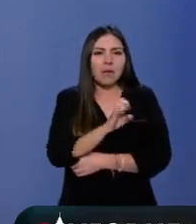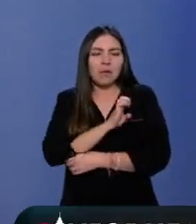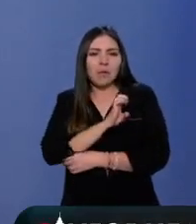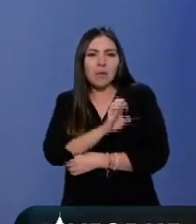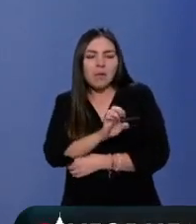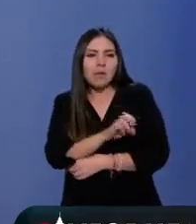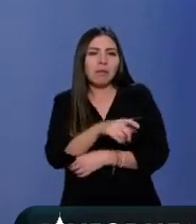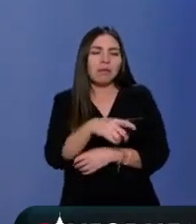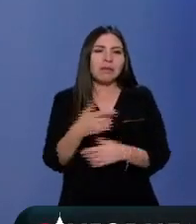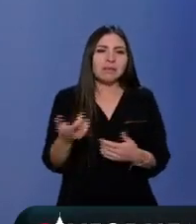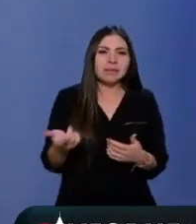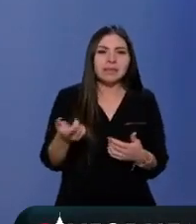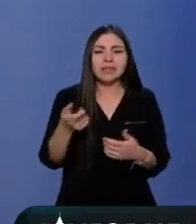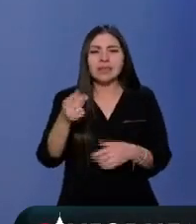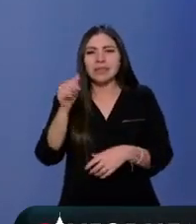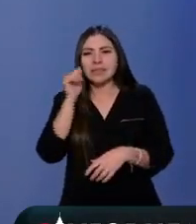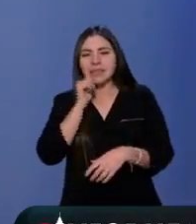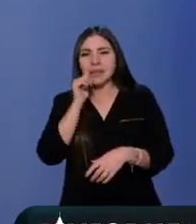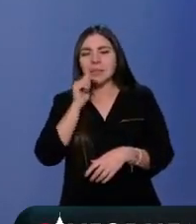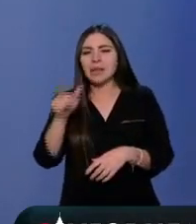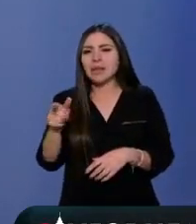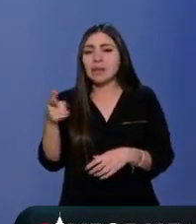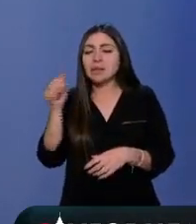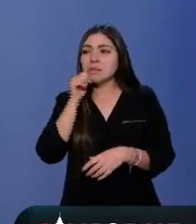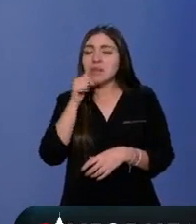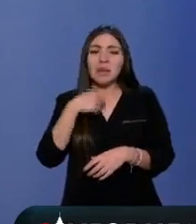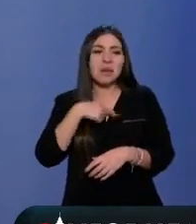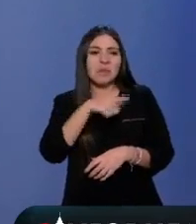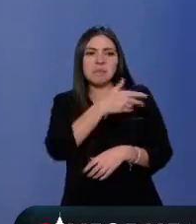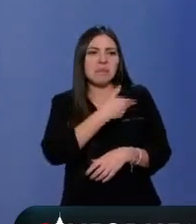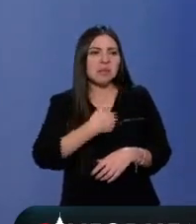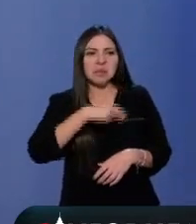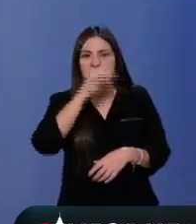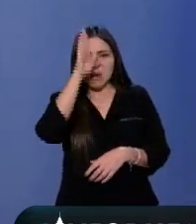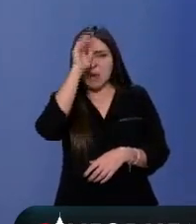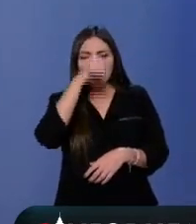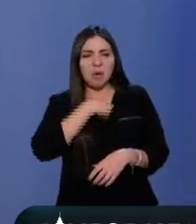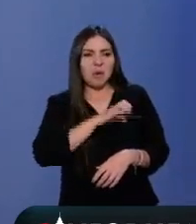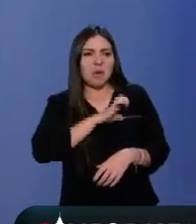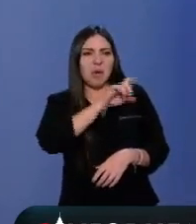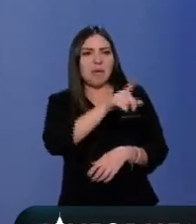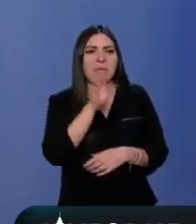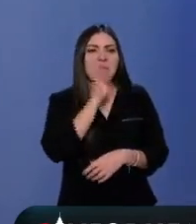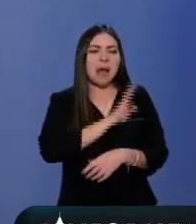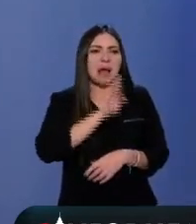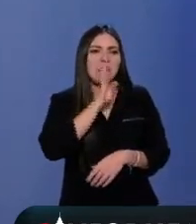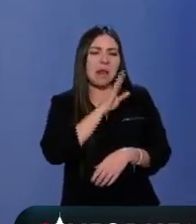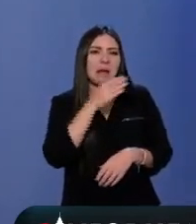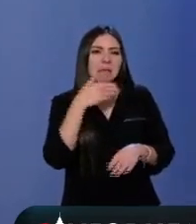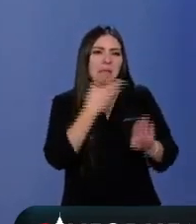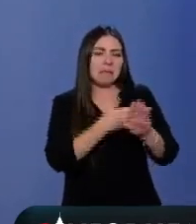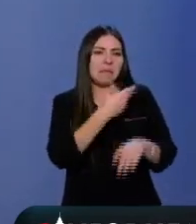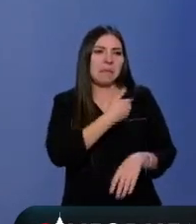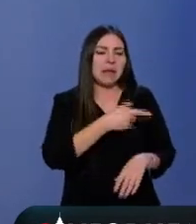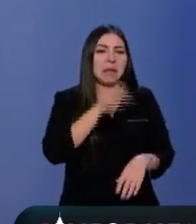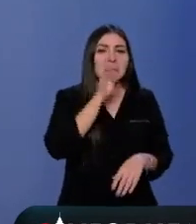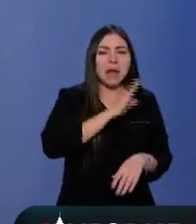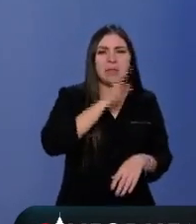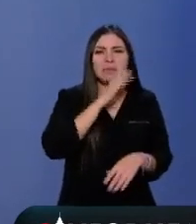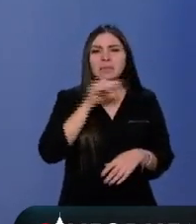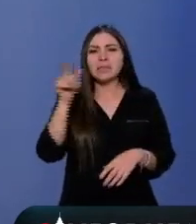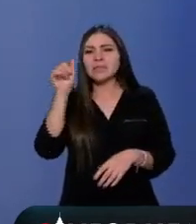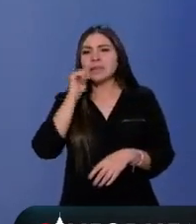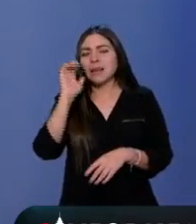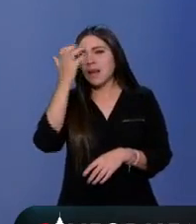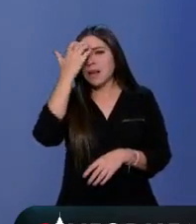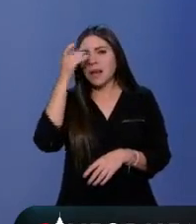diga odio al presidente, no estoy de acuerdo con el presidente porque está haciendo un mal trabajo, sino por cuestiones clasistas y racistas que hemos